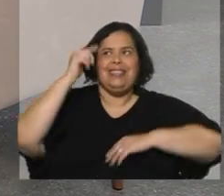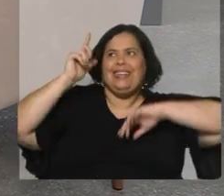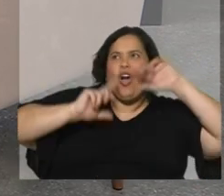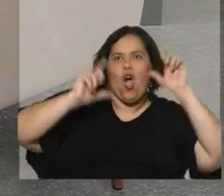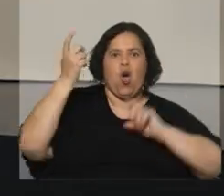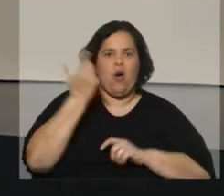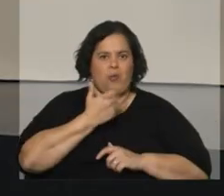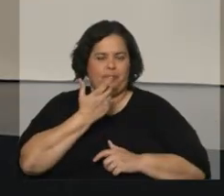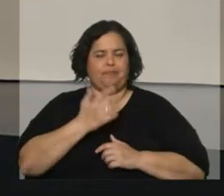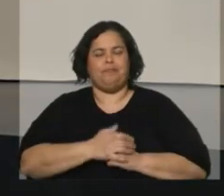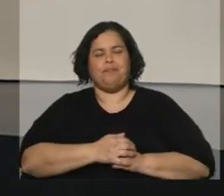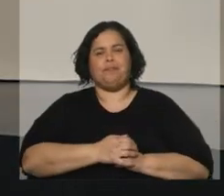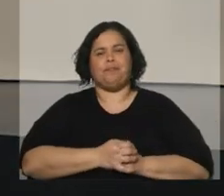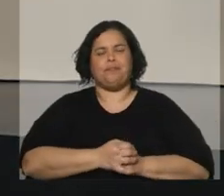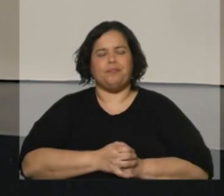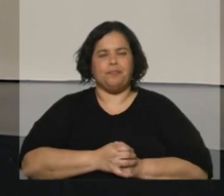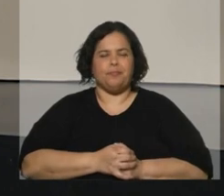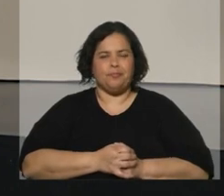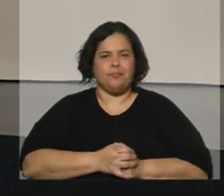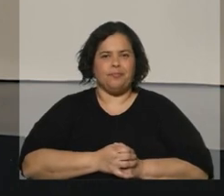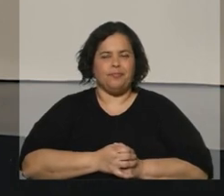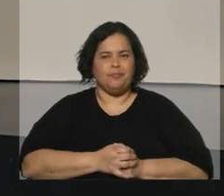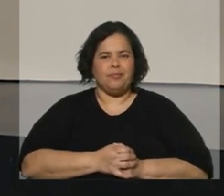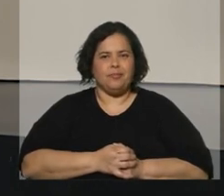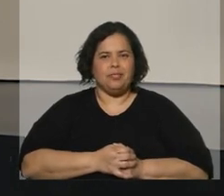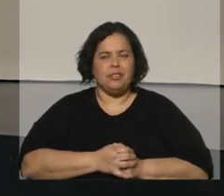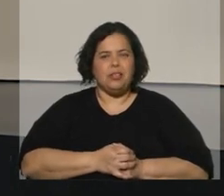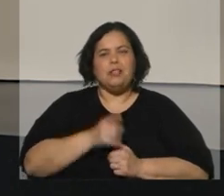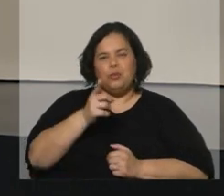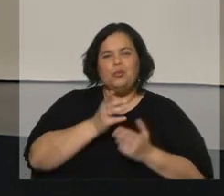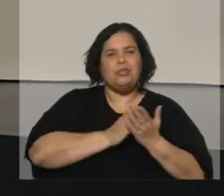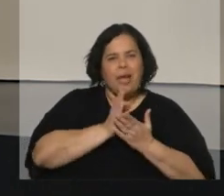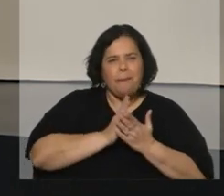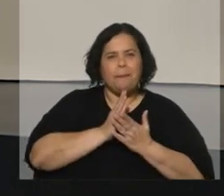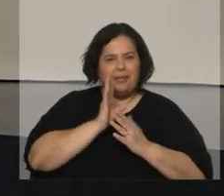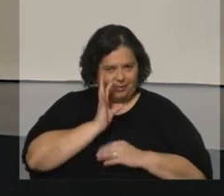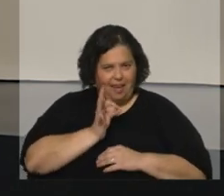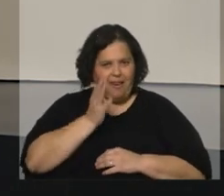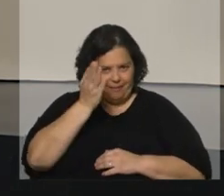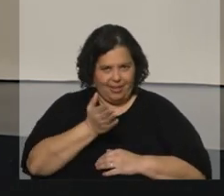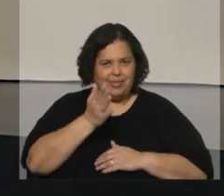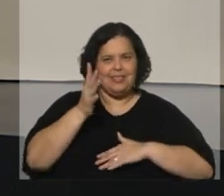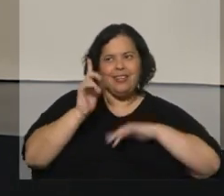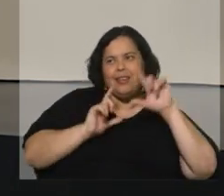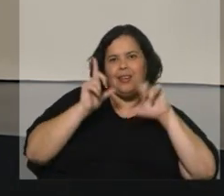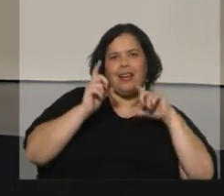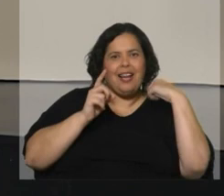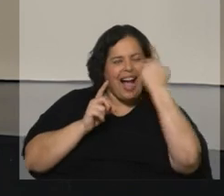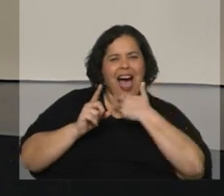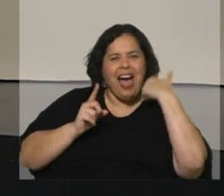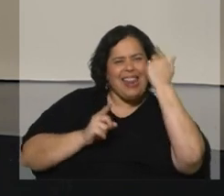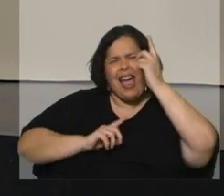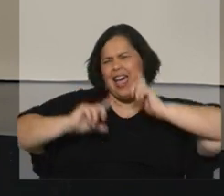lente de la televisión se acerca a ti este tú estás como consciente y te manejas mucho con con